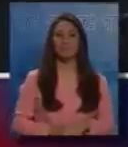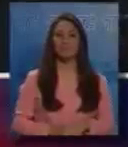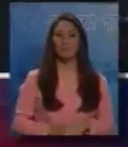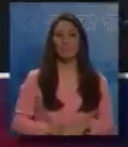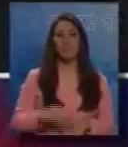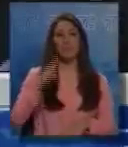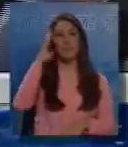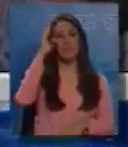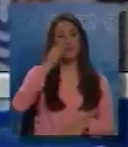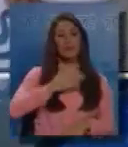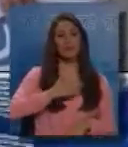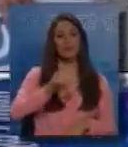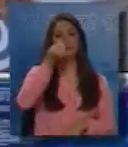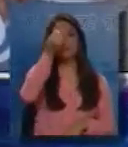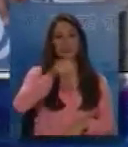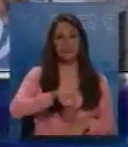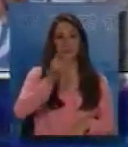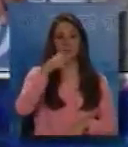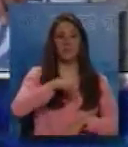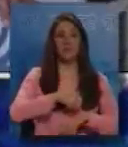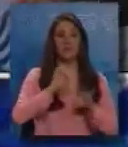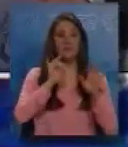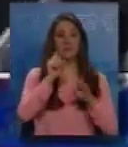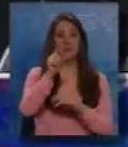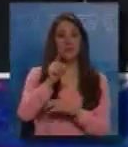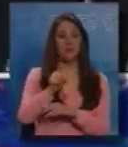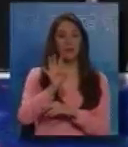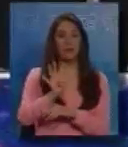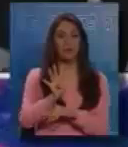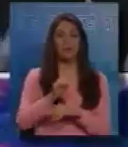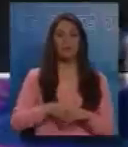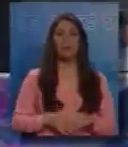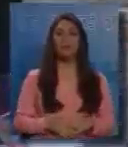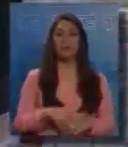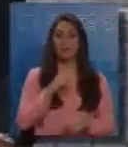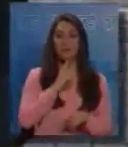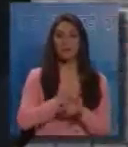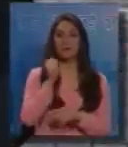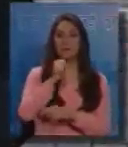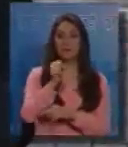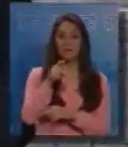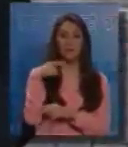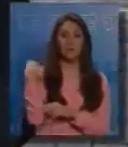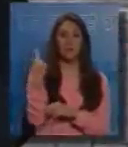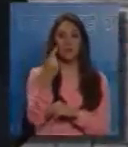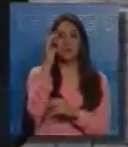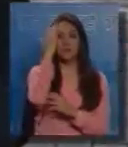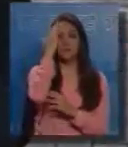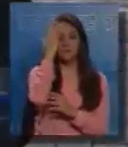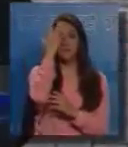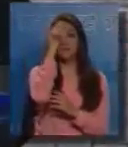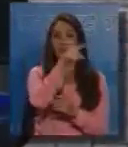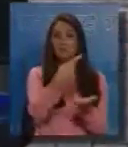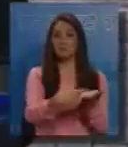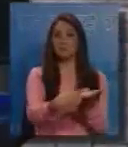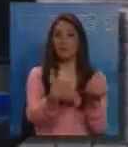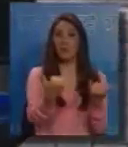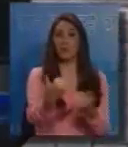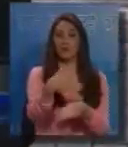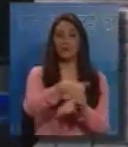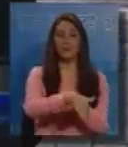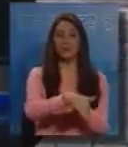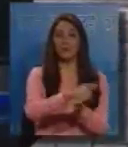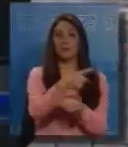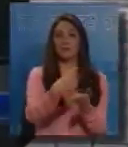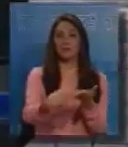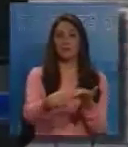Hola, ¿qué tal, Marta? ¿Cómo estás? Muy buenos días. Son las 7 de la mañana con 4 minutos. Sí, existe mucha expectativa por la reunión que mantendrán esta tarde